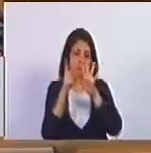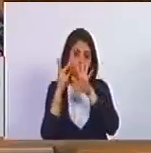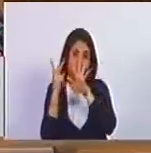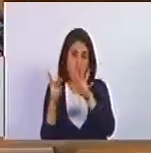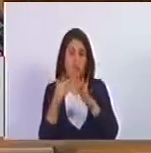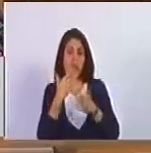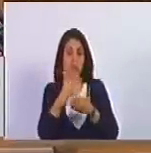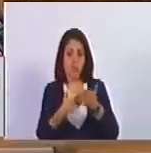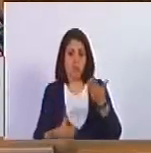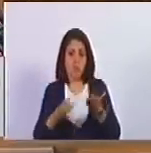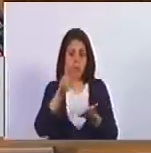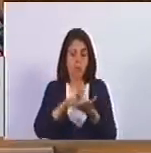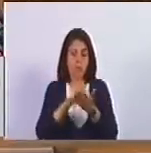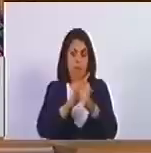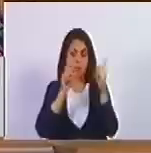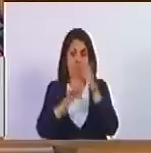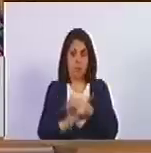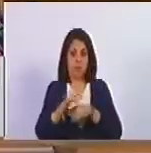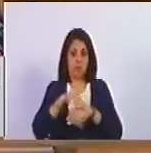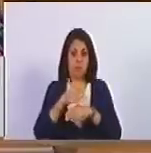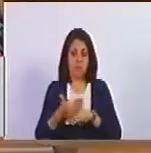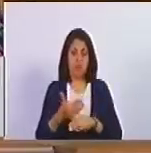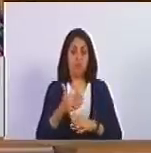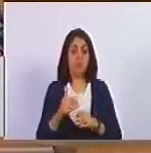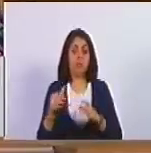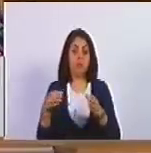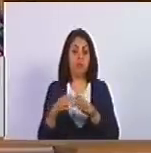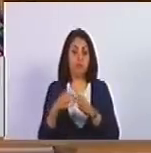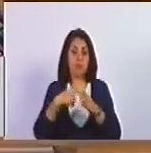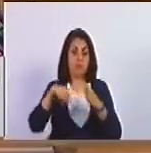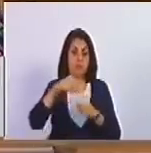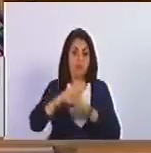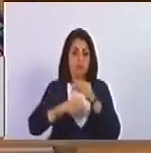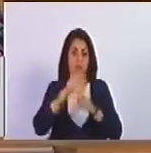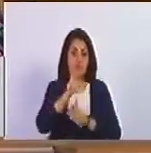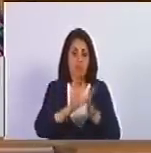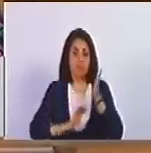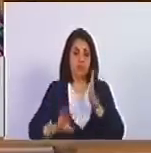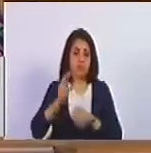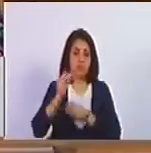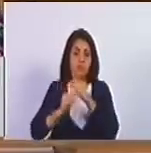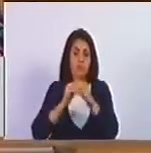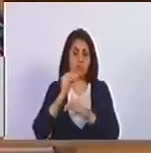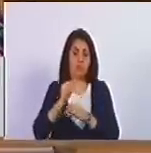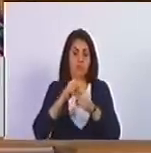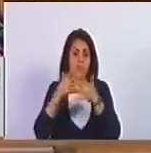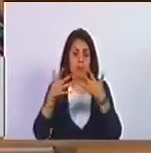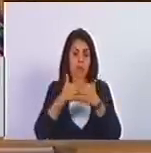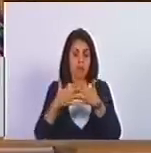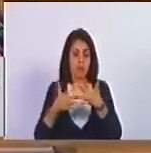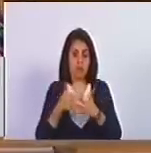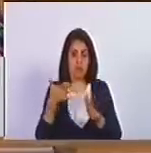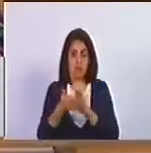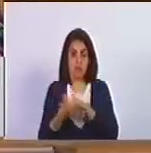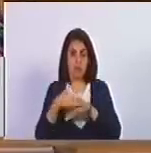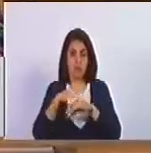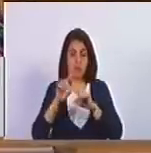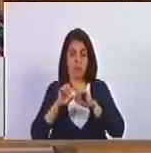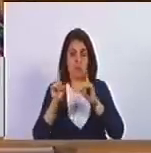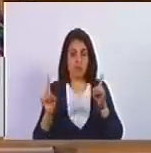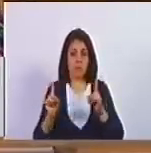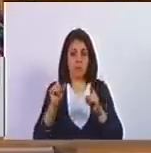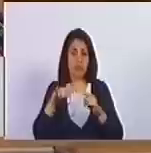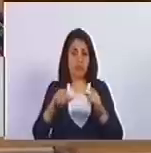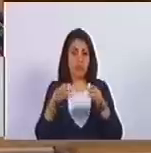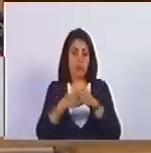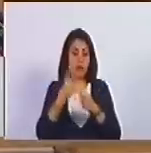67. Se propone aprobar sin modificación la sección primera correspondiente al capítulo 5, el cual queda redactado en los siguientes términos.